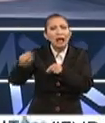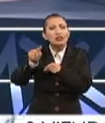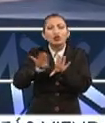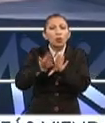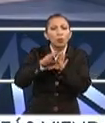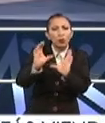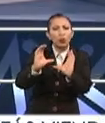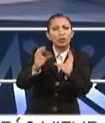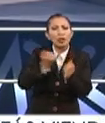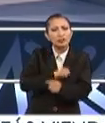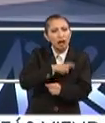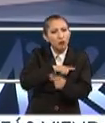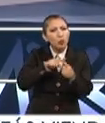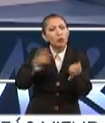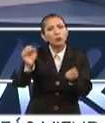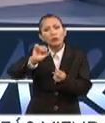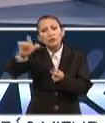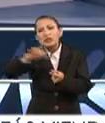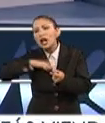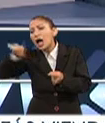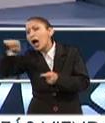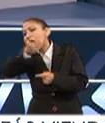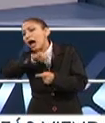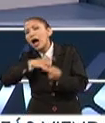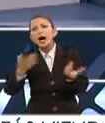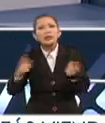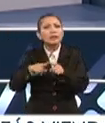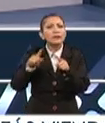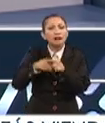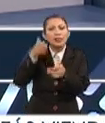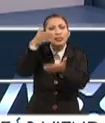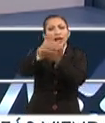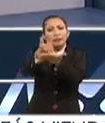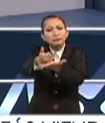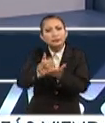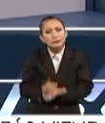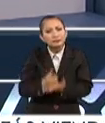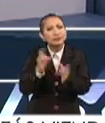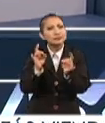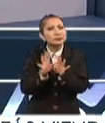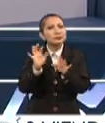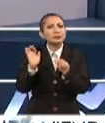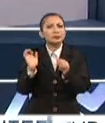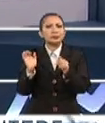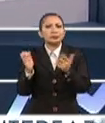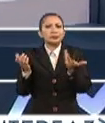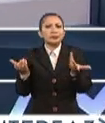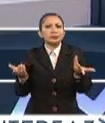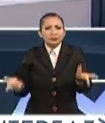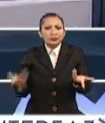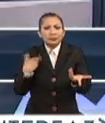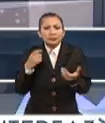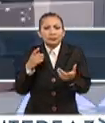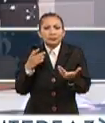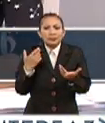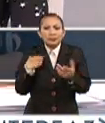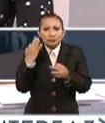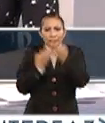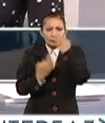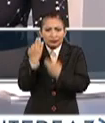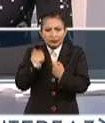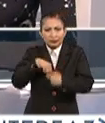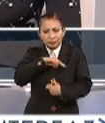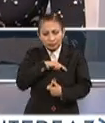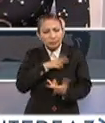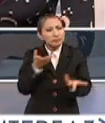desde cómo cuidar nuestra salud, qué profesionales tenemos que acudir cuando sucede alguna cosa en torno al cuidado de